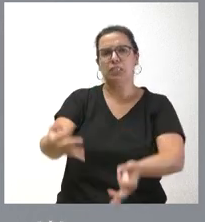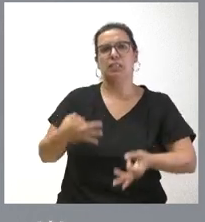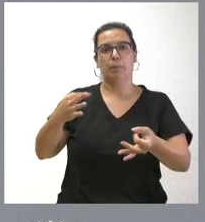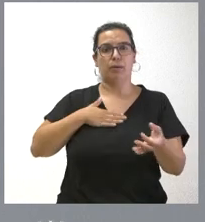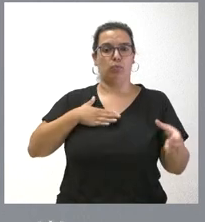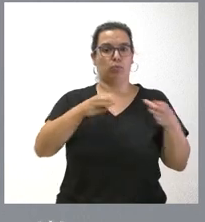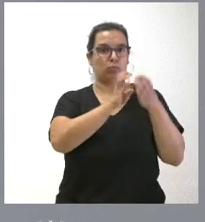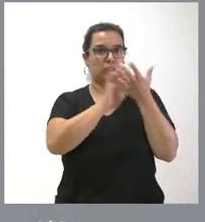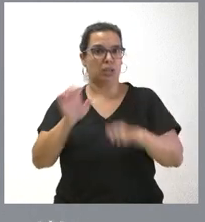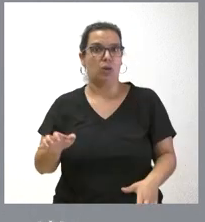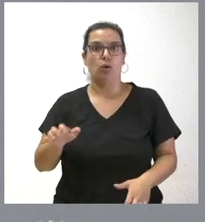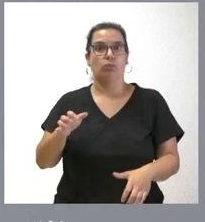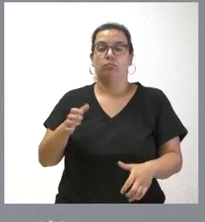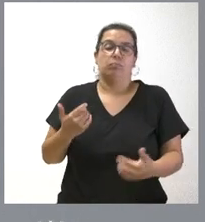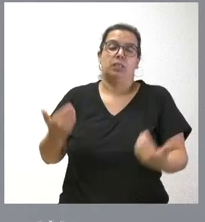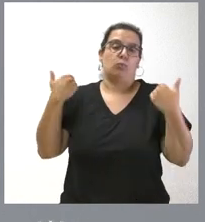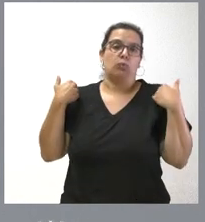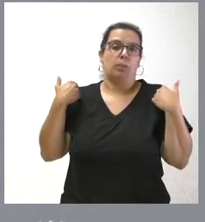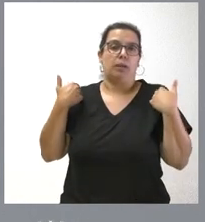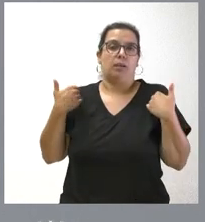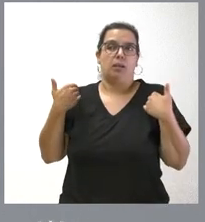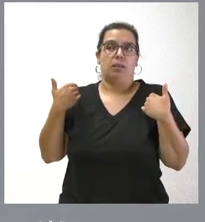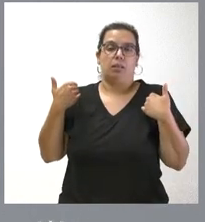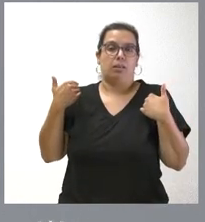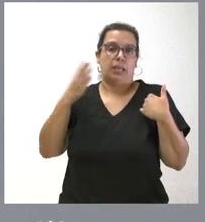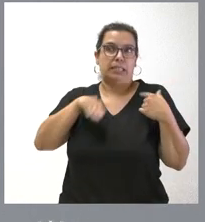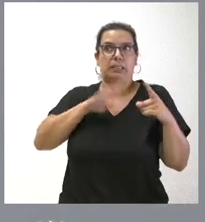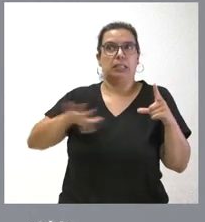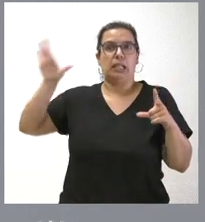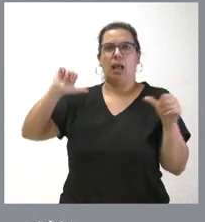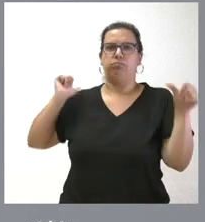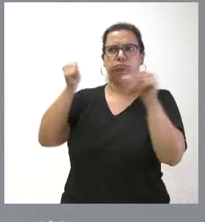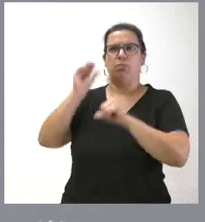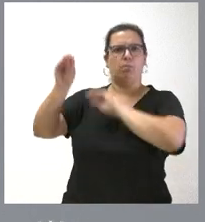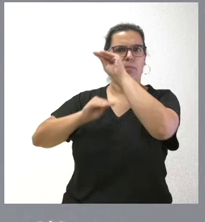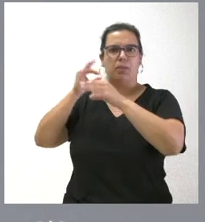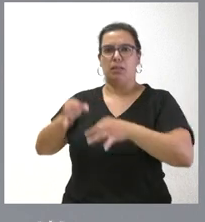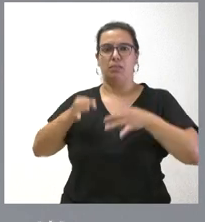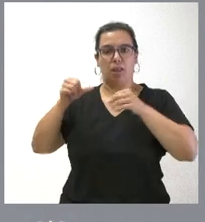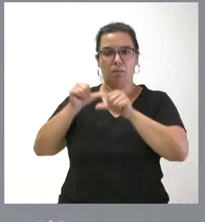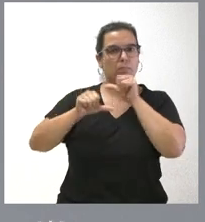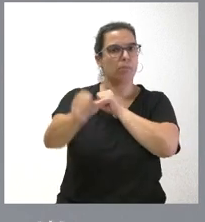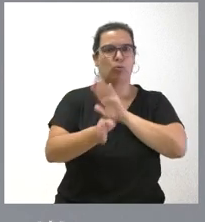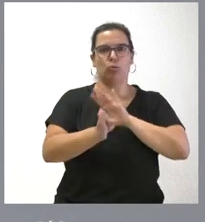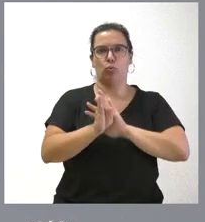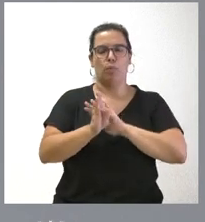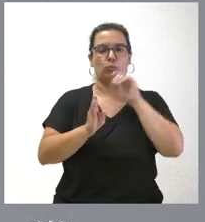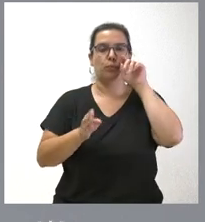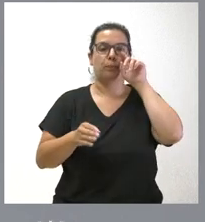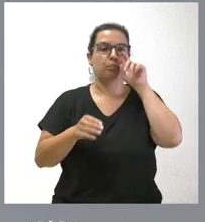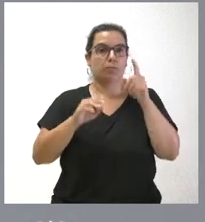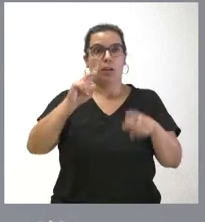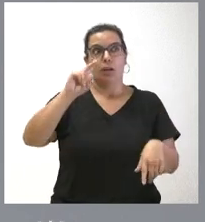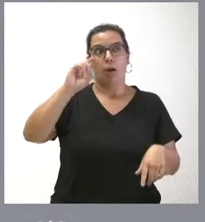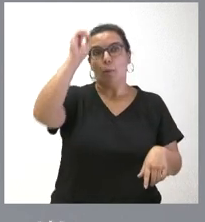Castilla y León a quien tiene la competencia en esta materia lo hemos hecho siempre y lo Seguiremos haciendo en el futuro en esto no hemos